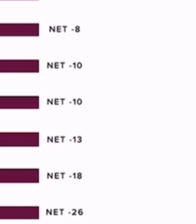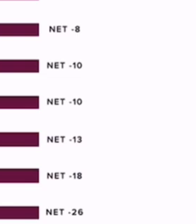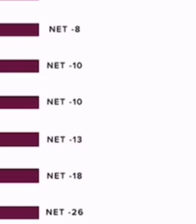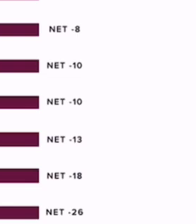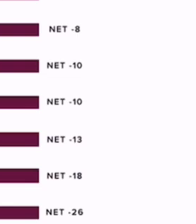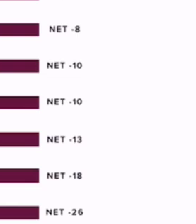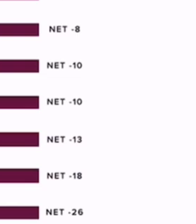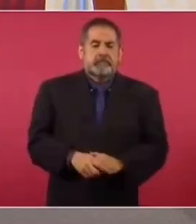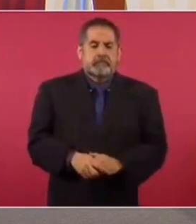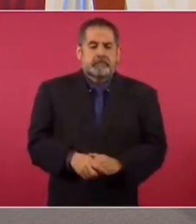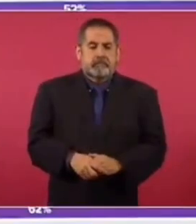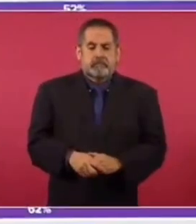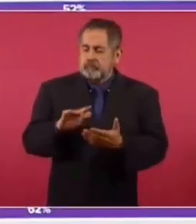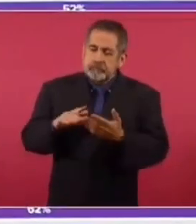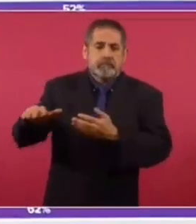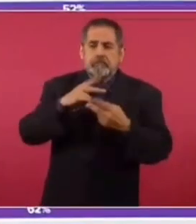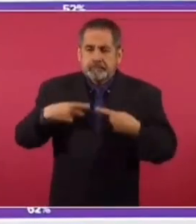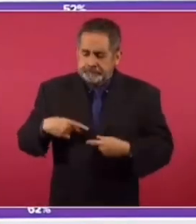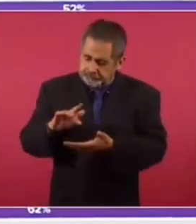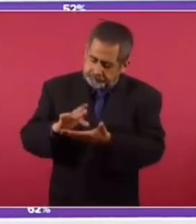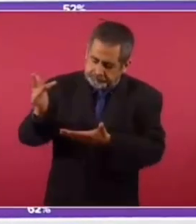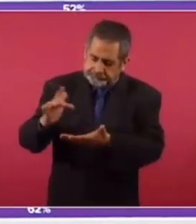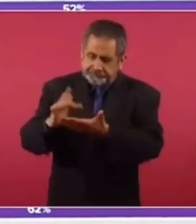Nada, ¿sí? Muchas gracias a la gente.